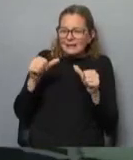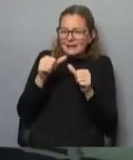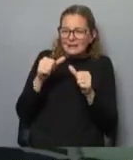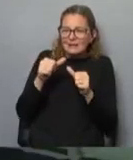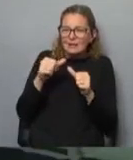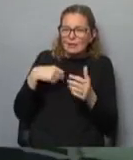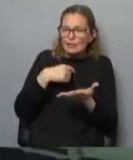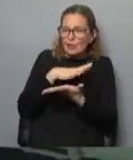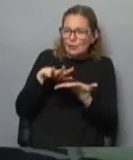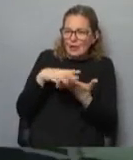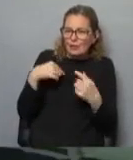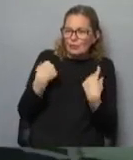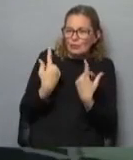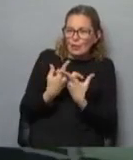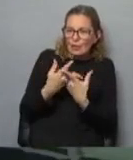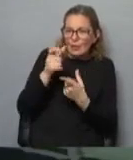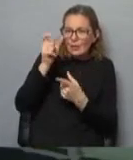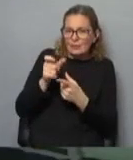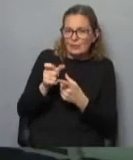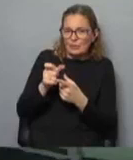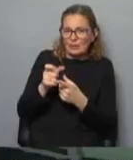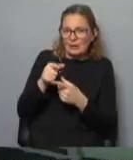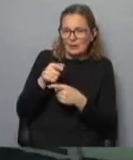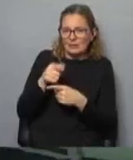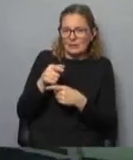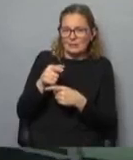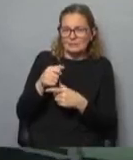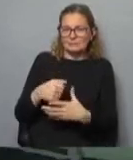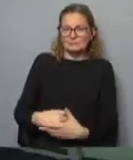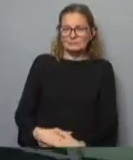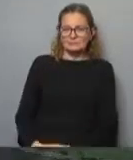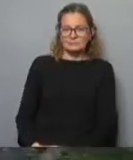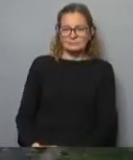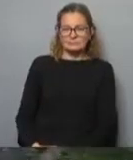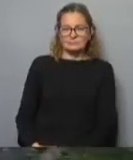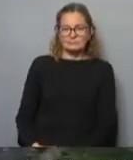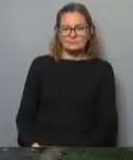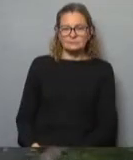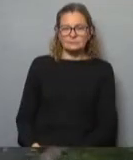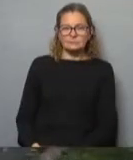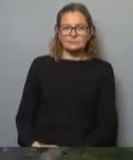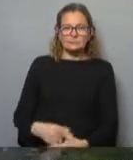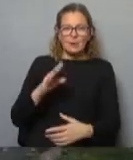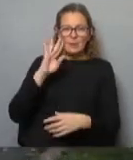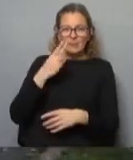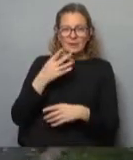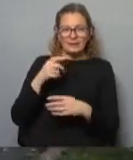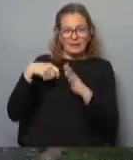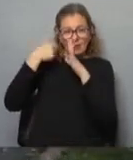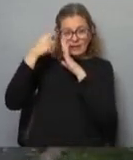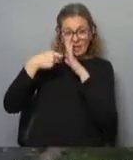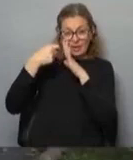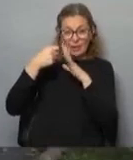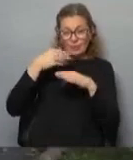términos sociales también sobre todo con las personas que estuvieran involucradas en esta en este episodio me parece que la vitalización de